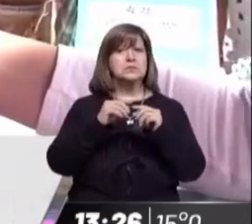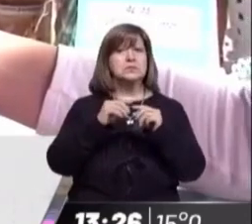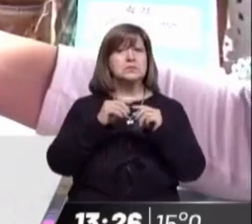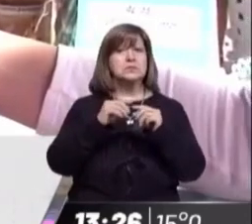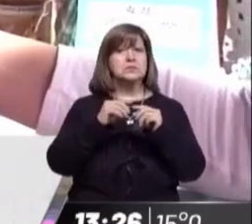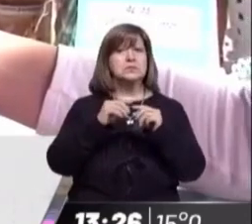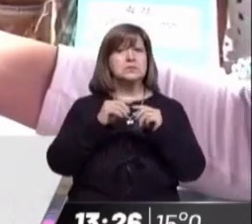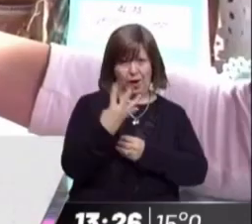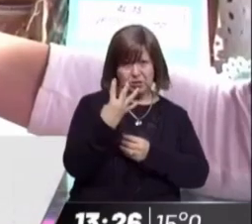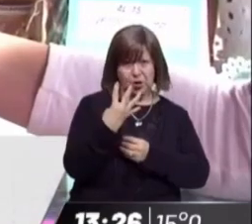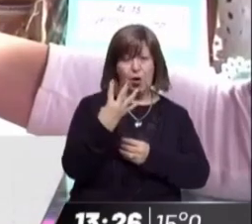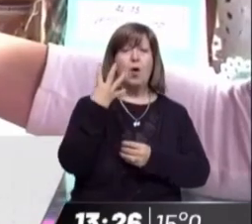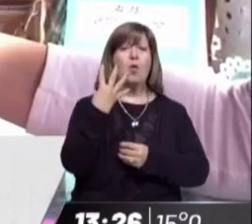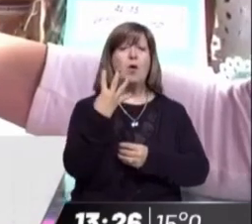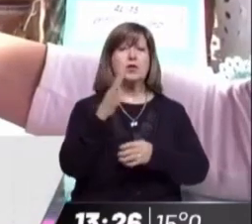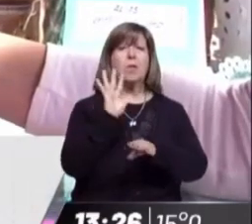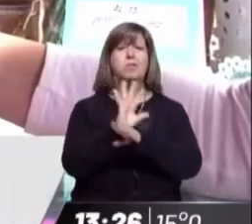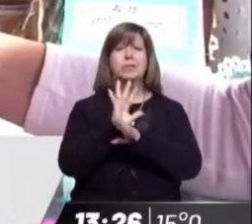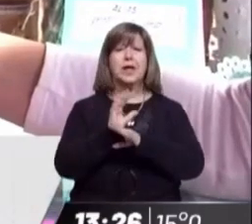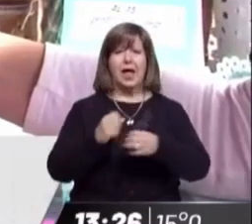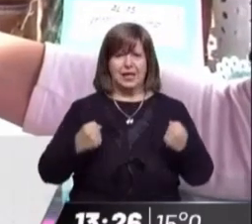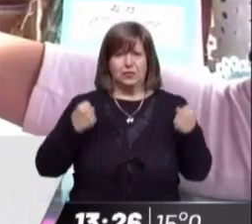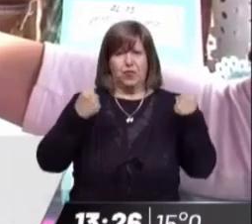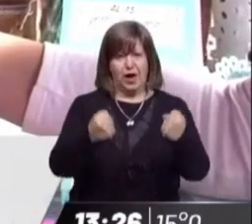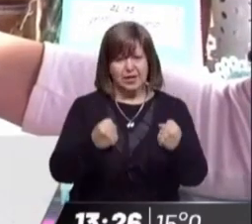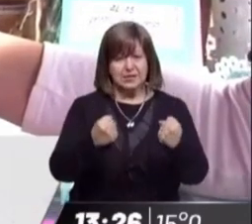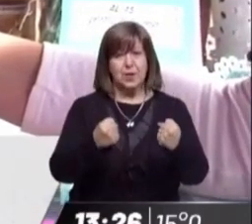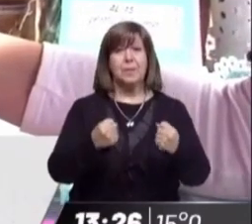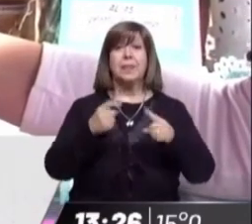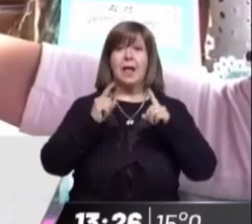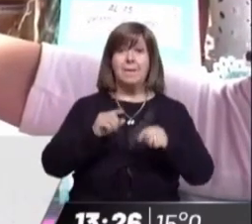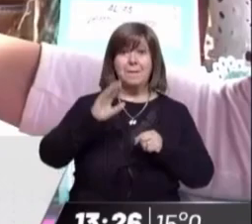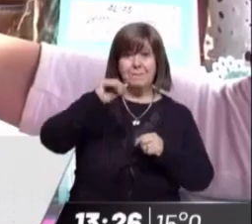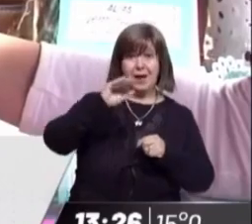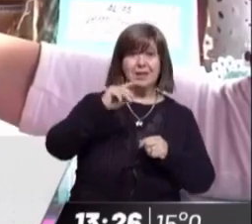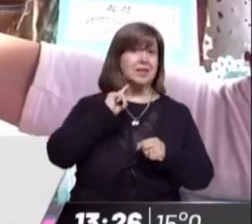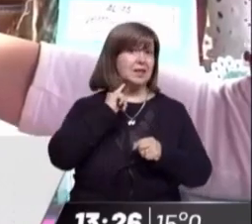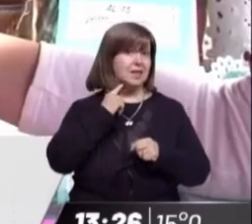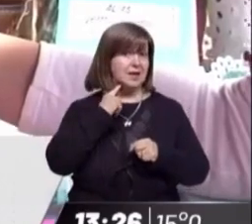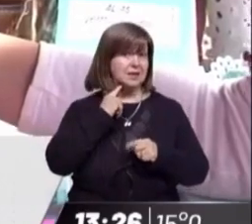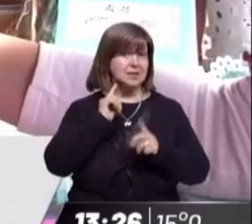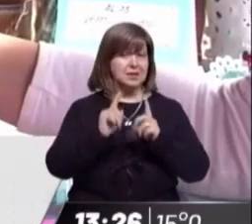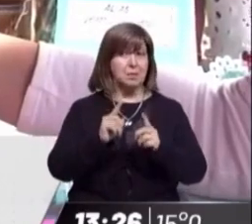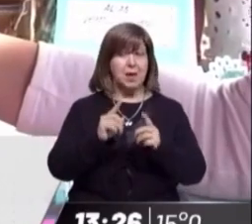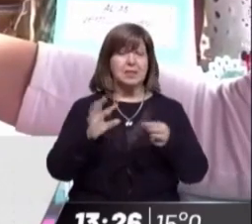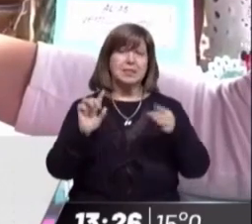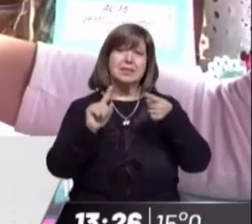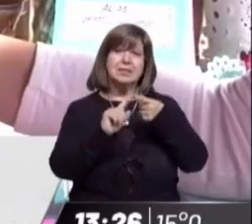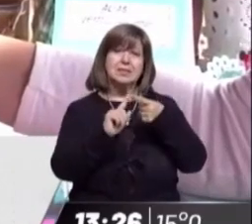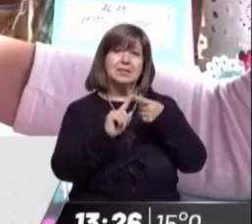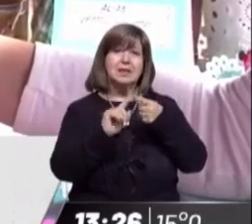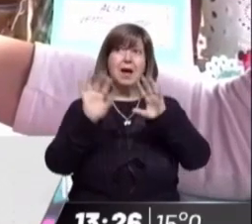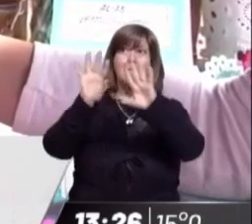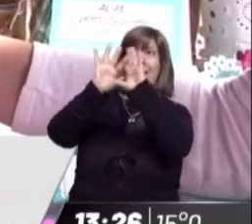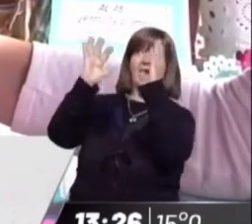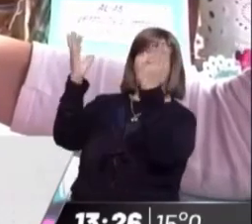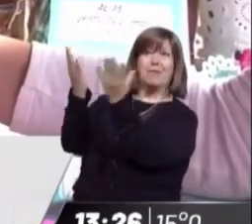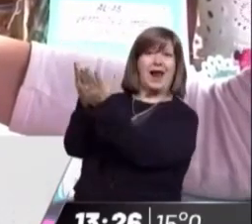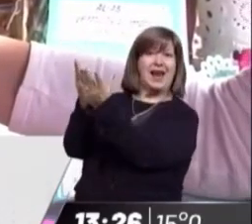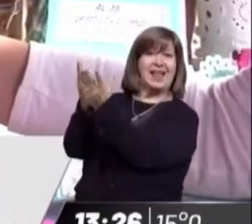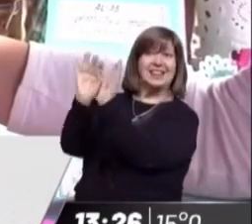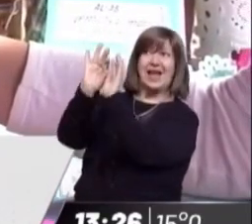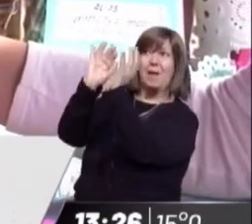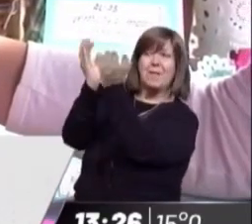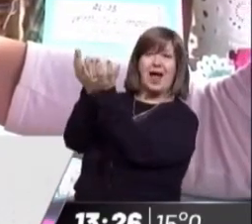esfuerzo también el martes 13 podemos decir que está relacionado con el planeta Marte y el planeta